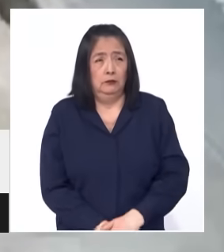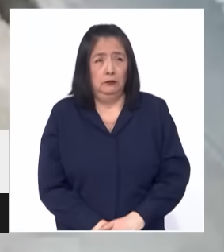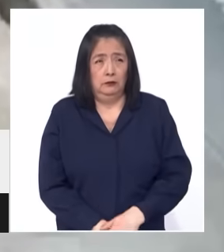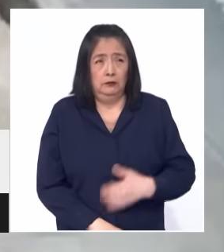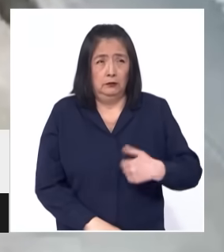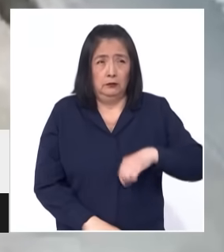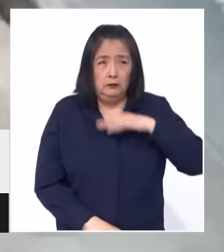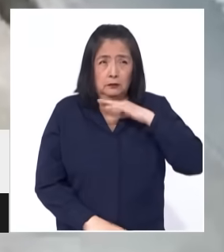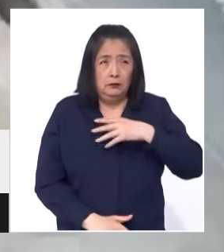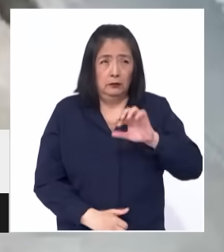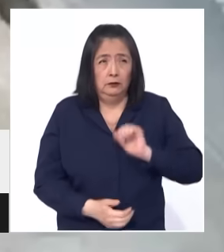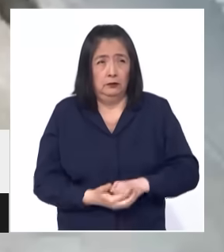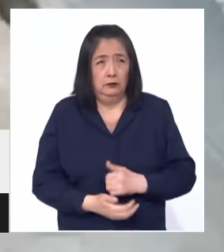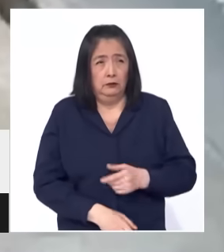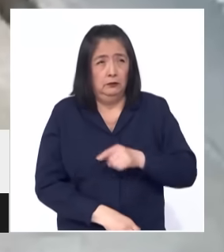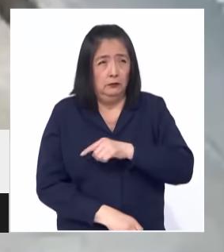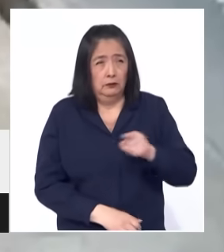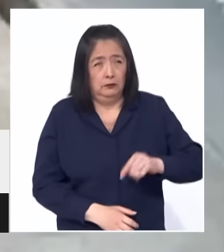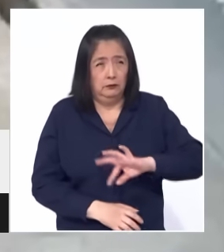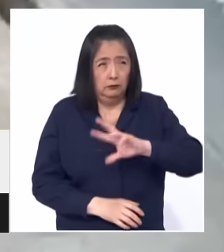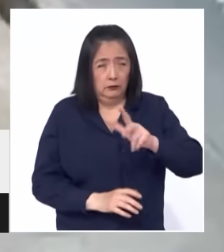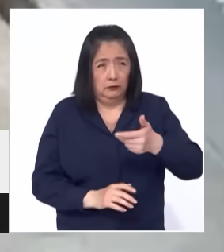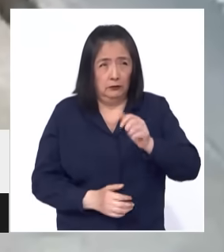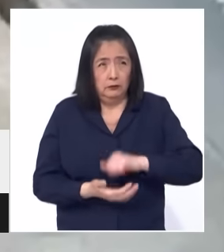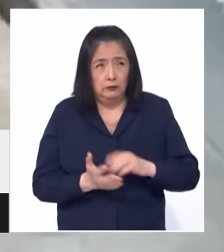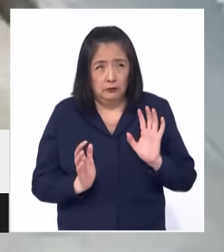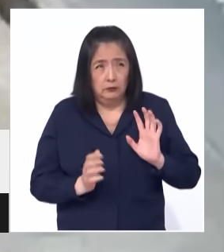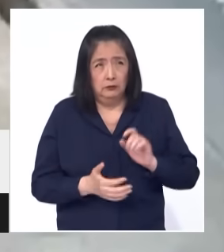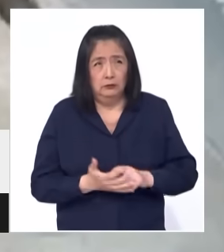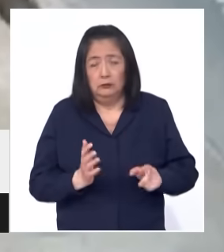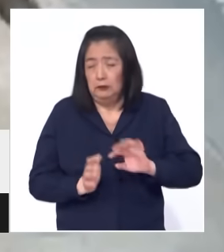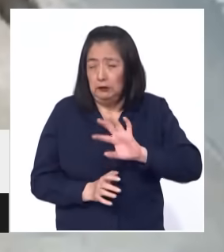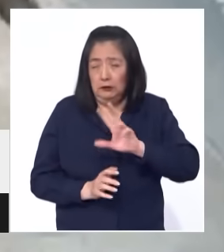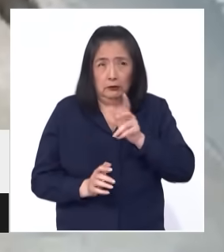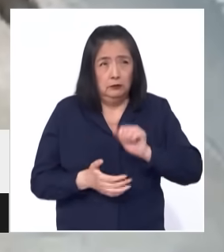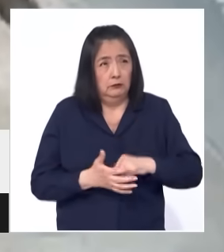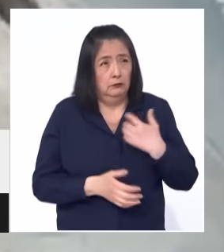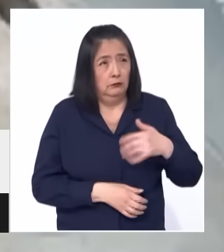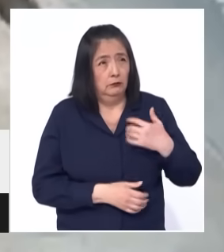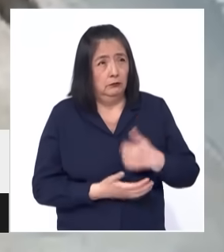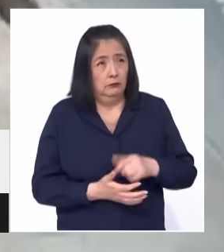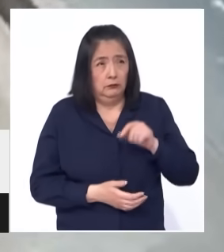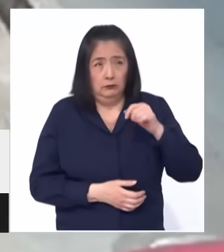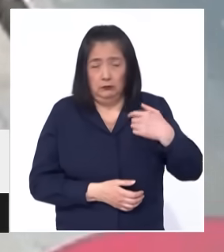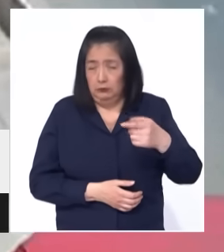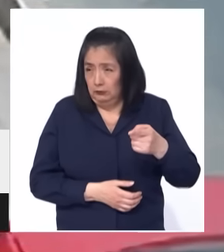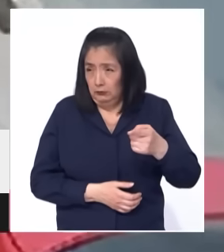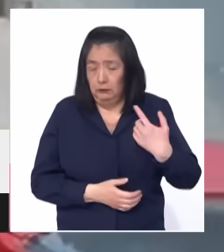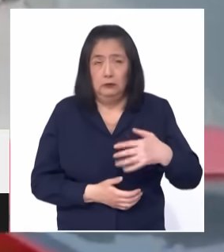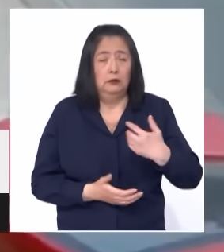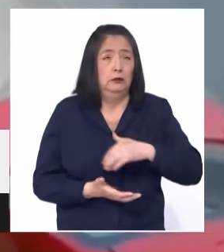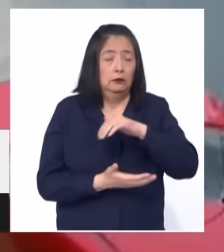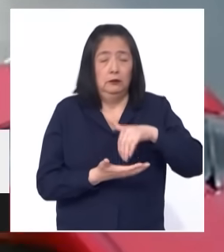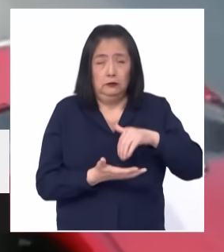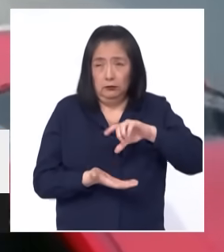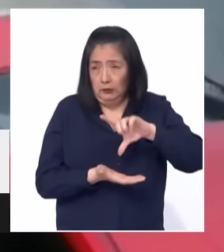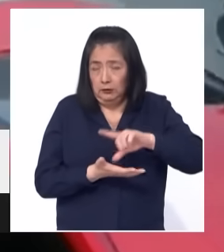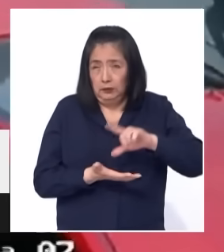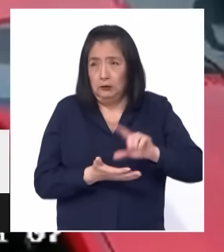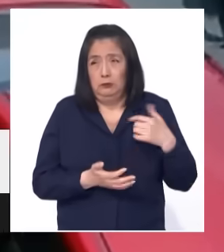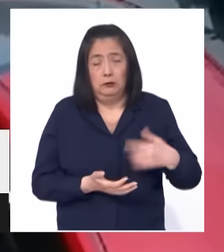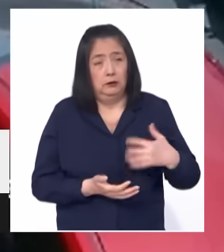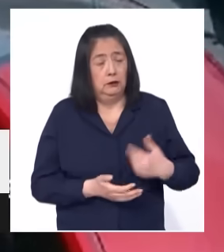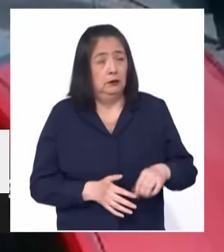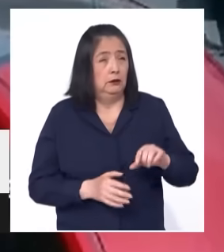están cansados de estos robos, de la criminalidad y la delincuencia, pese a que el cercado de Lima se encuentra en